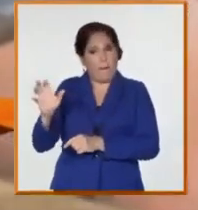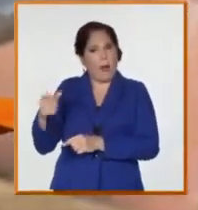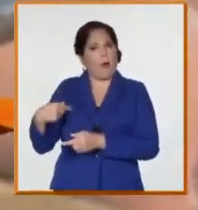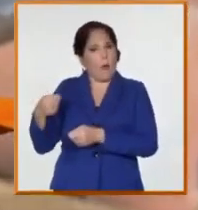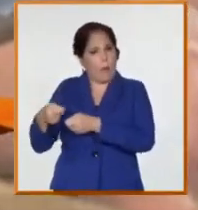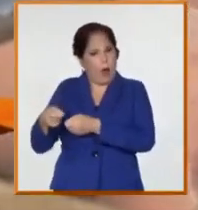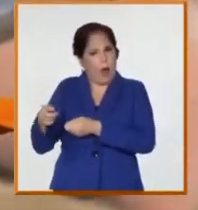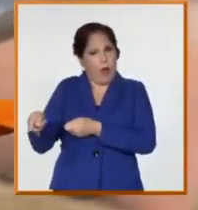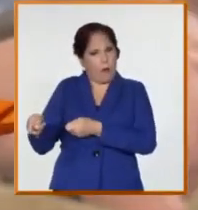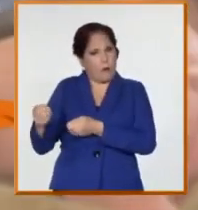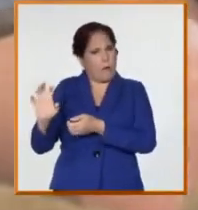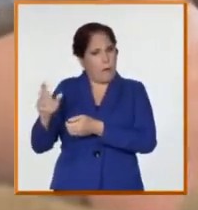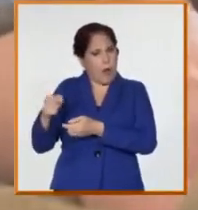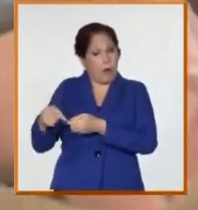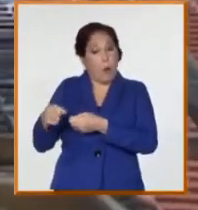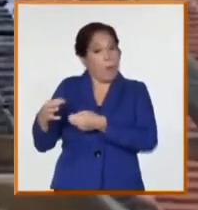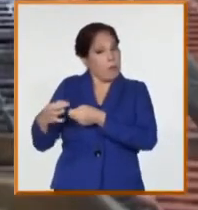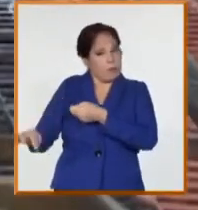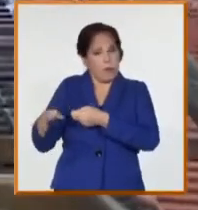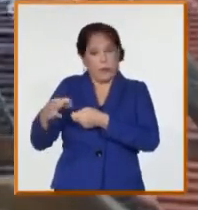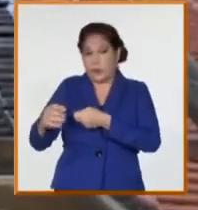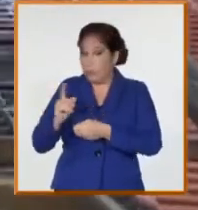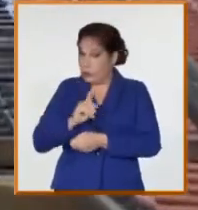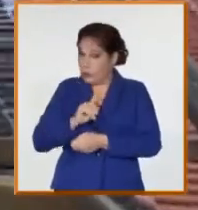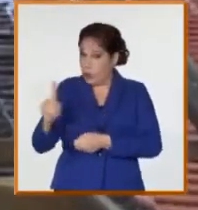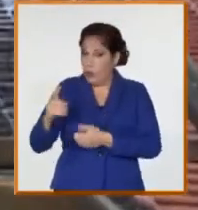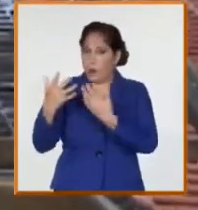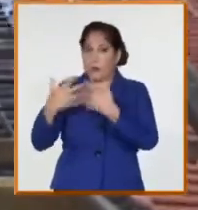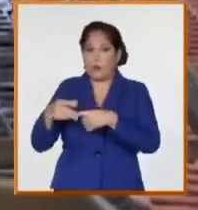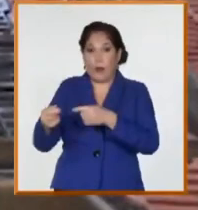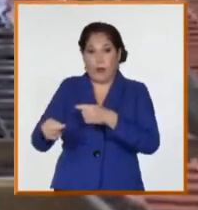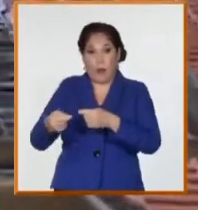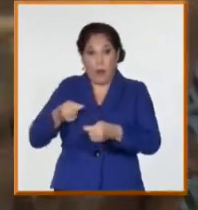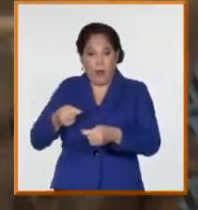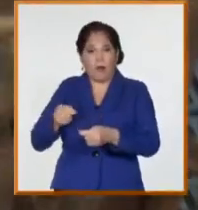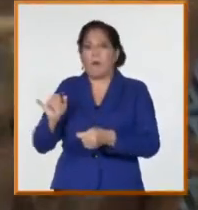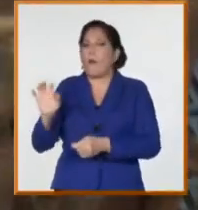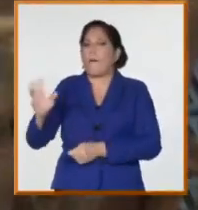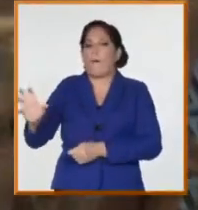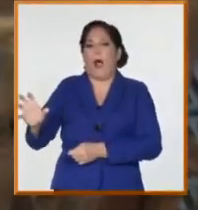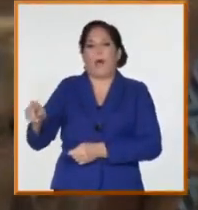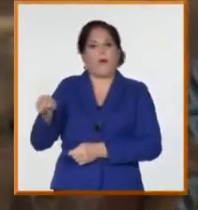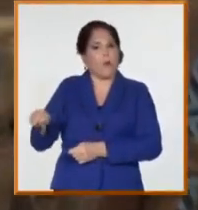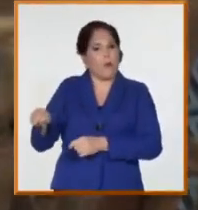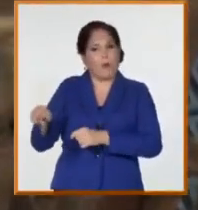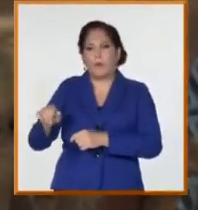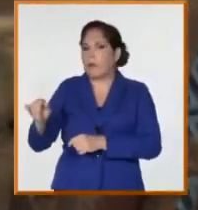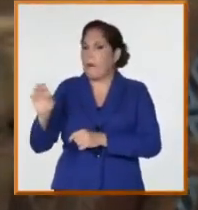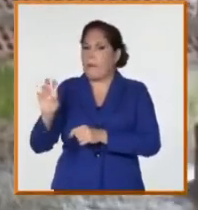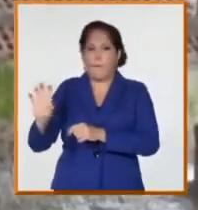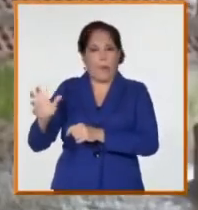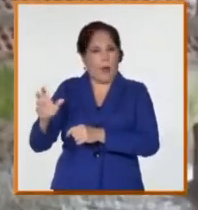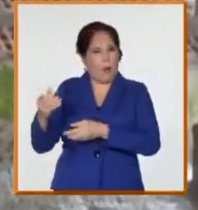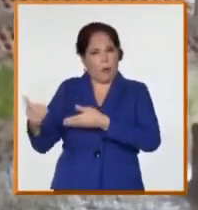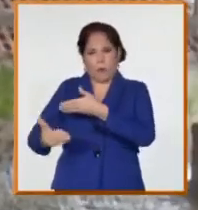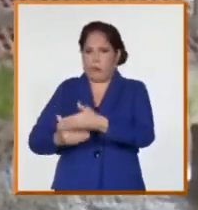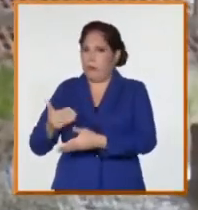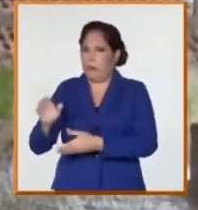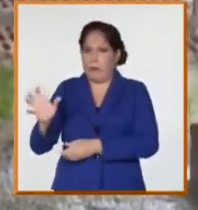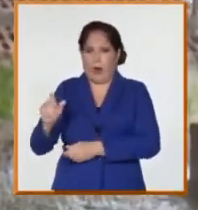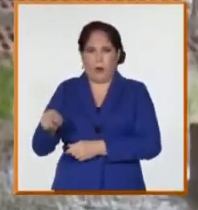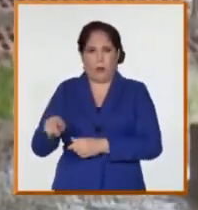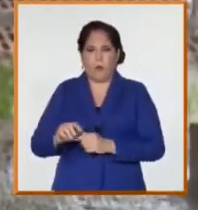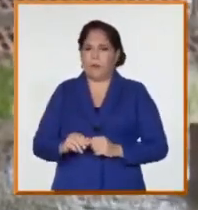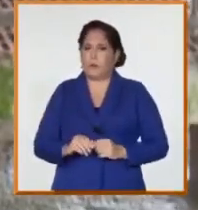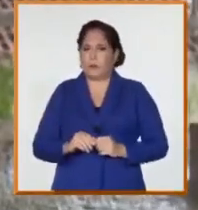y casi todos los pagos que efectúan los productores a nosotros también son a través de transferencias bancaria y